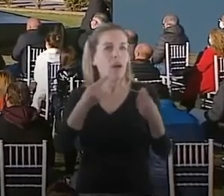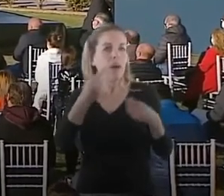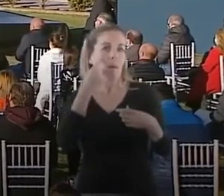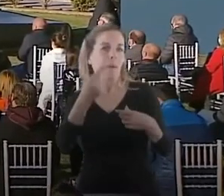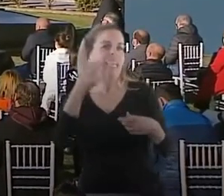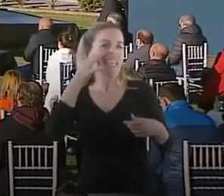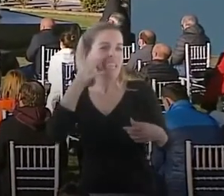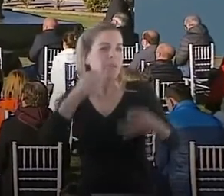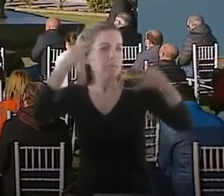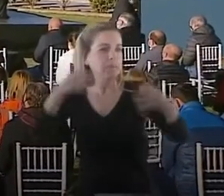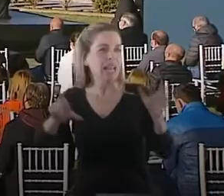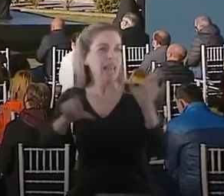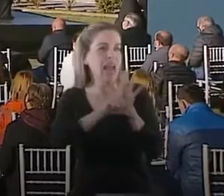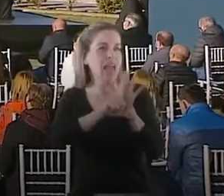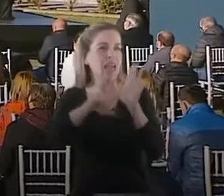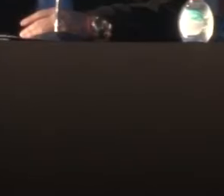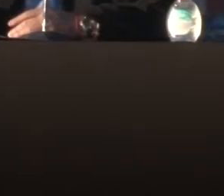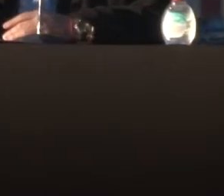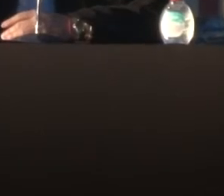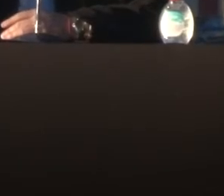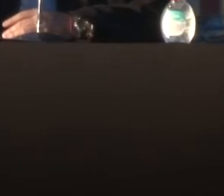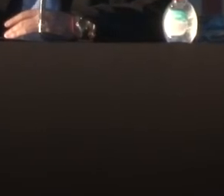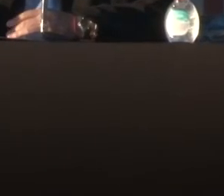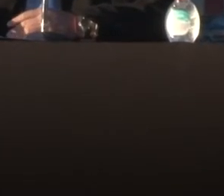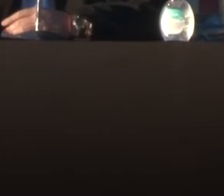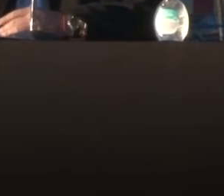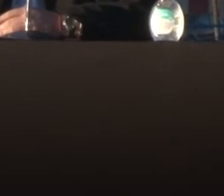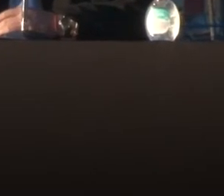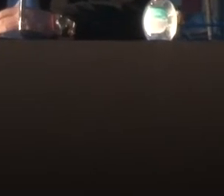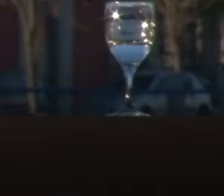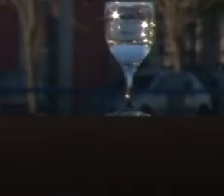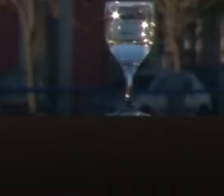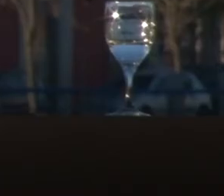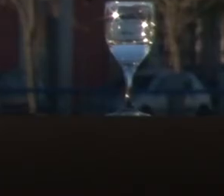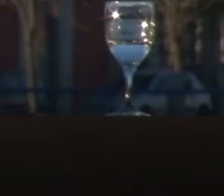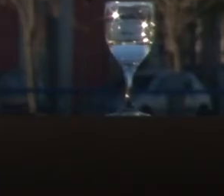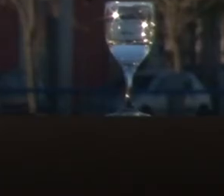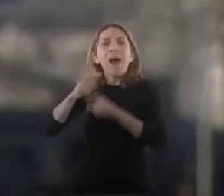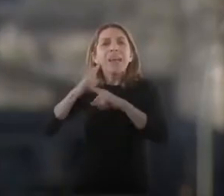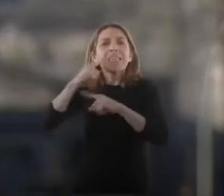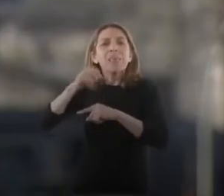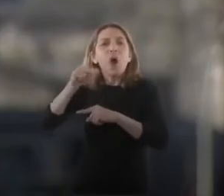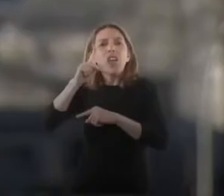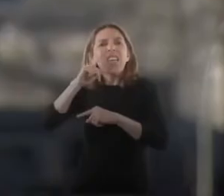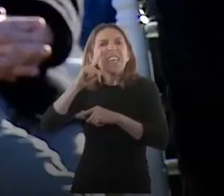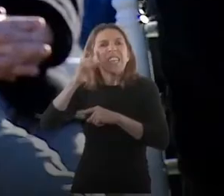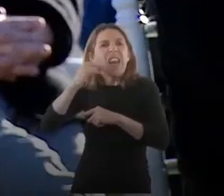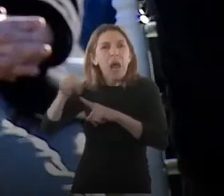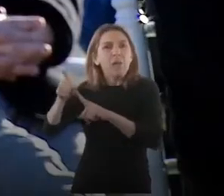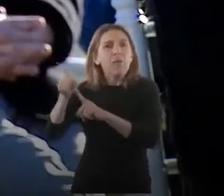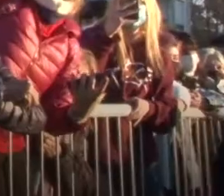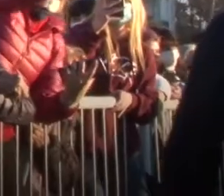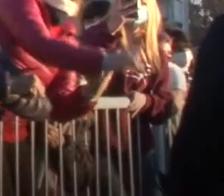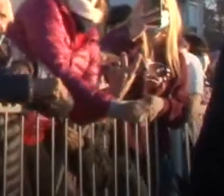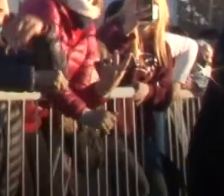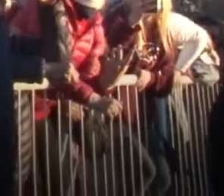la reparación de años de injusticia. La decisión del presidente, de cada uno de los impulsores de esta ley, del